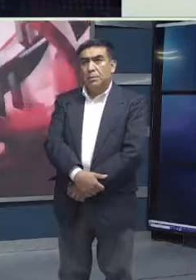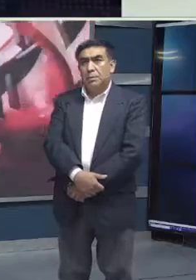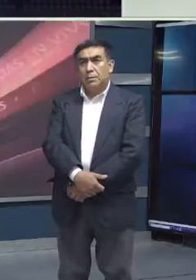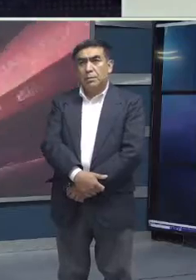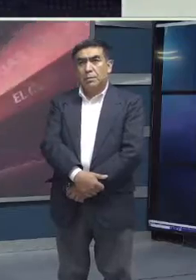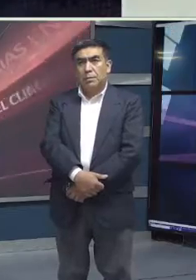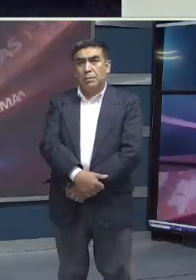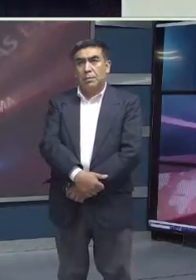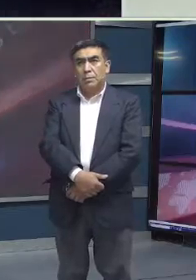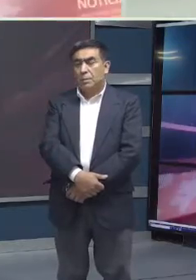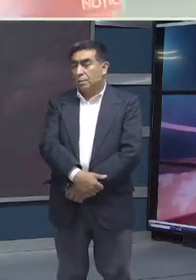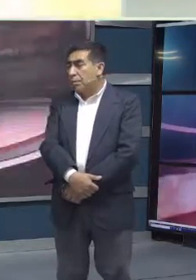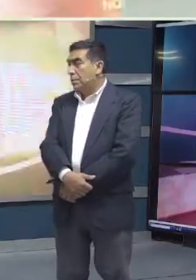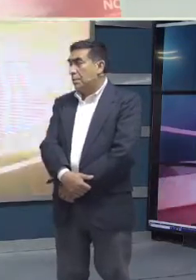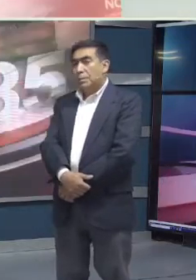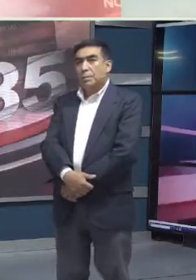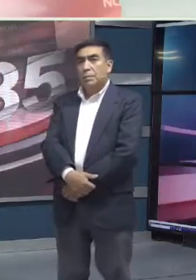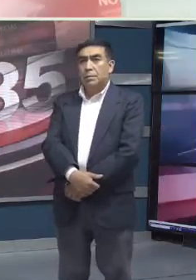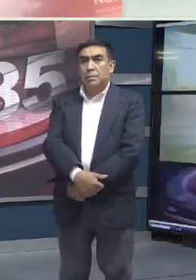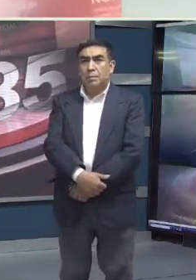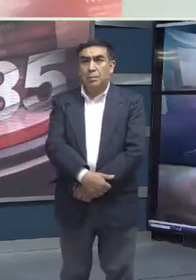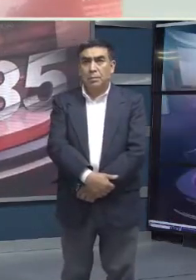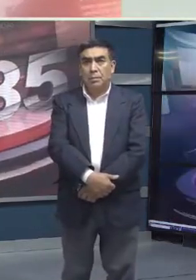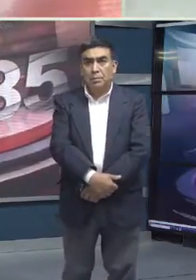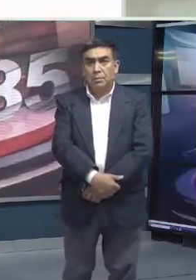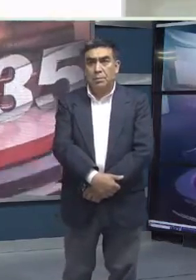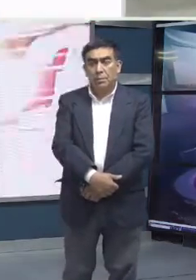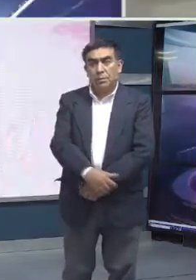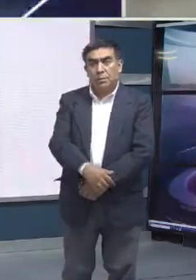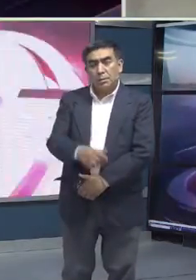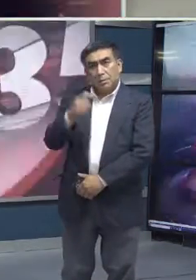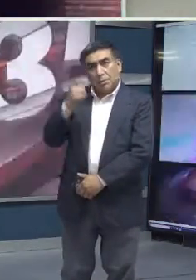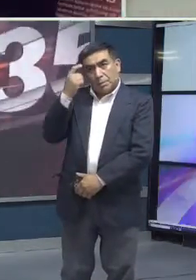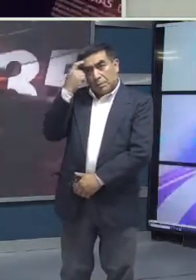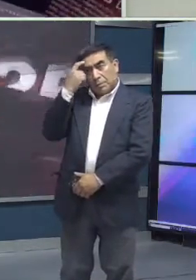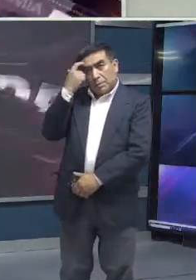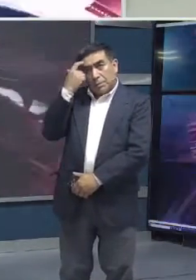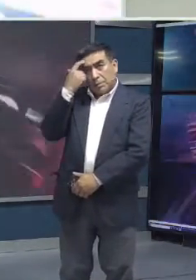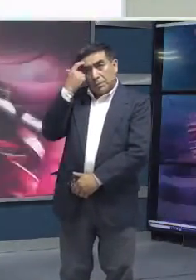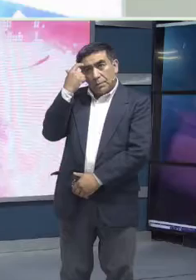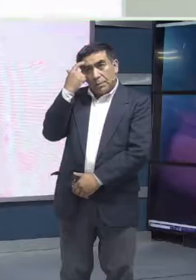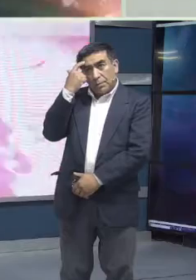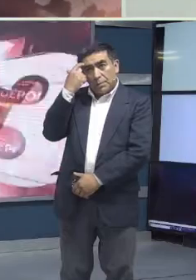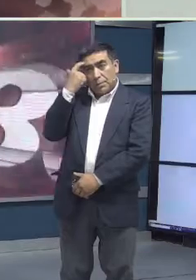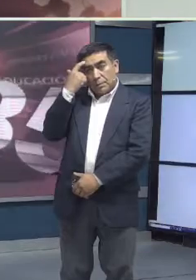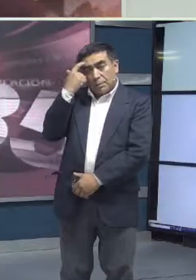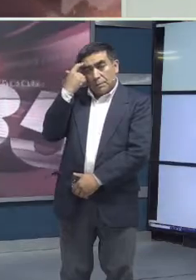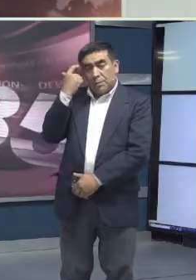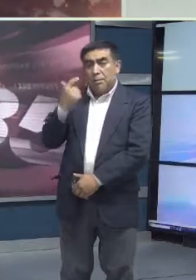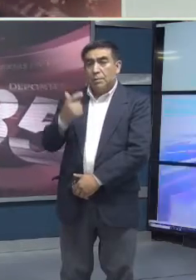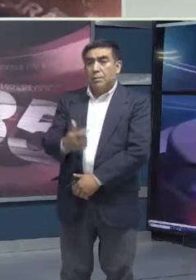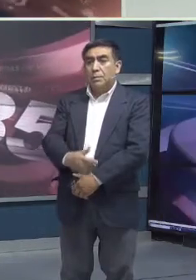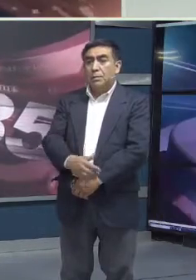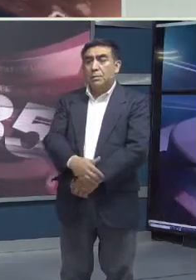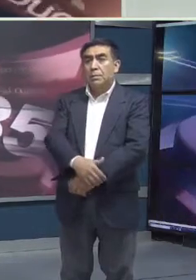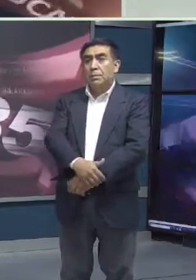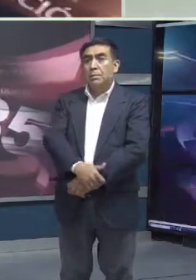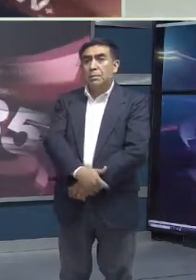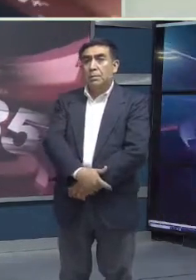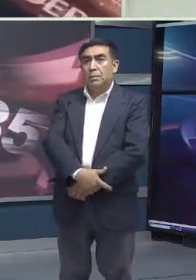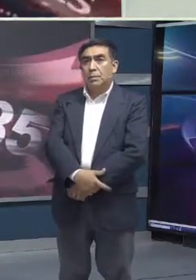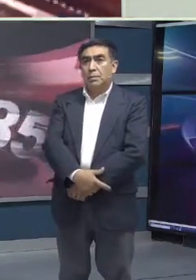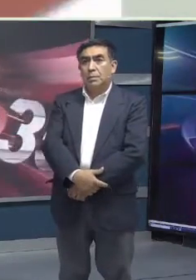habilitar más capacidad, por así decirlo. Por ahora no, porque la verdad que si hay algo que tenemos claro